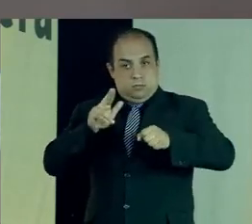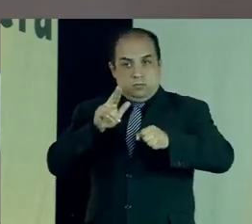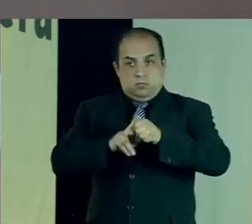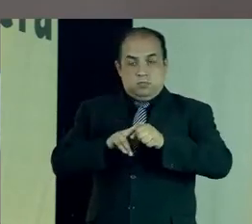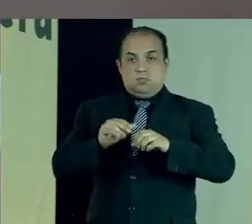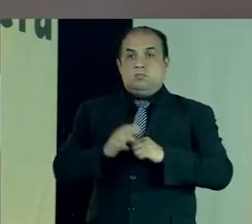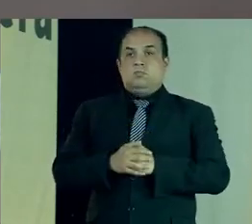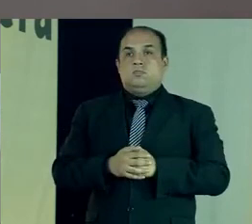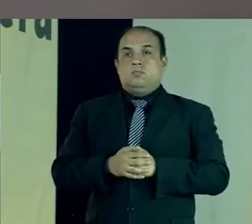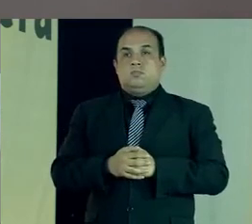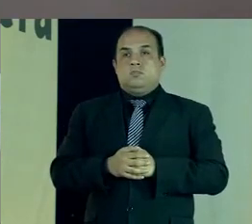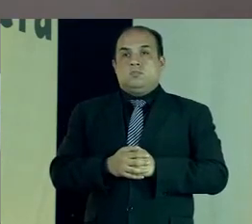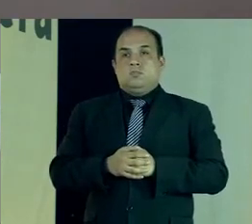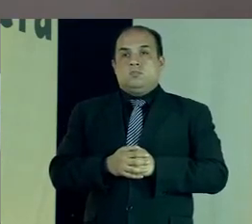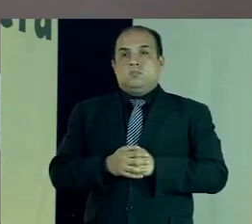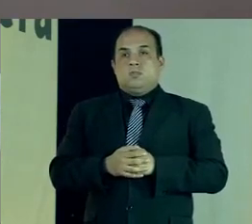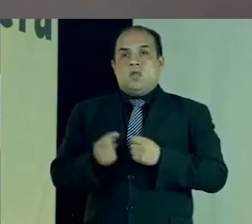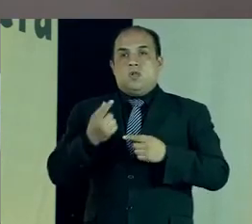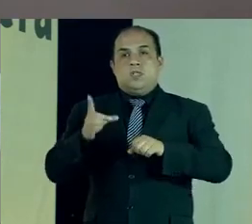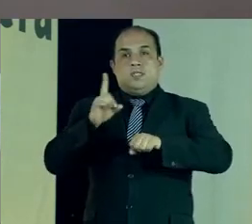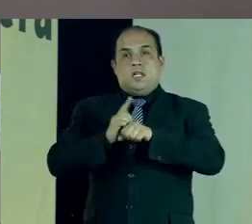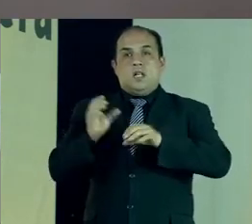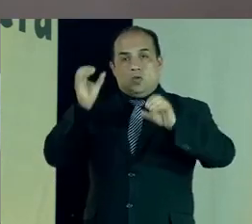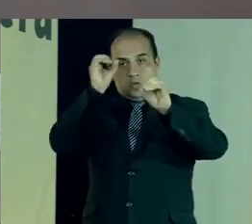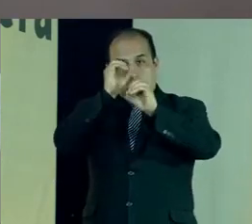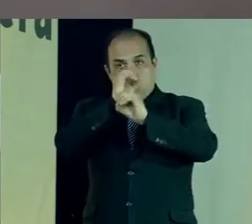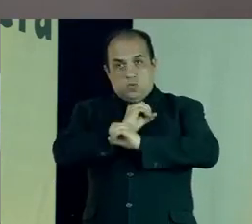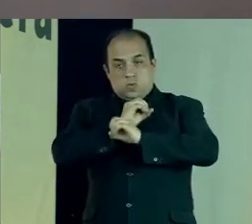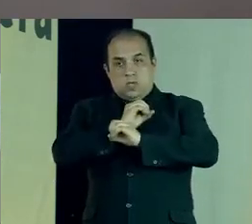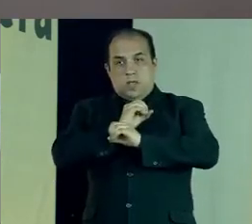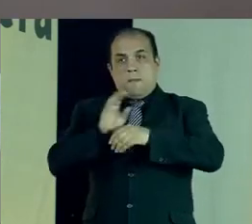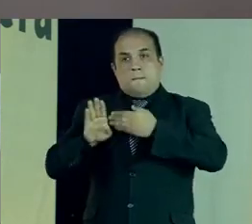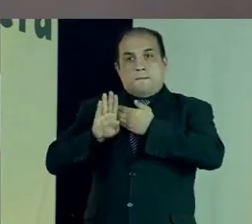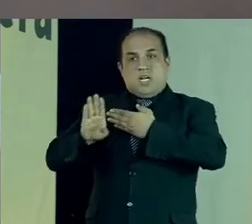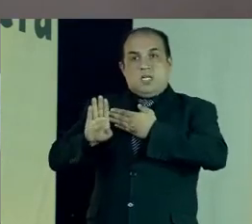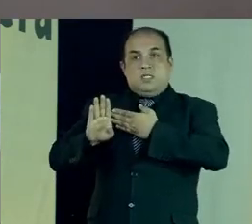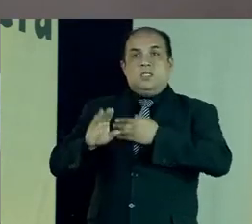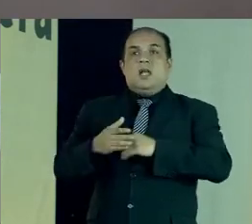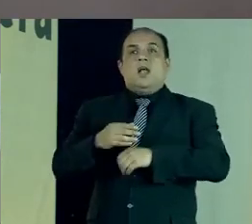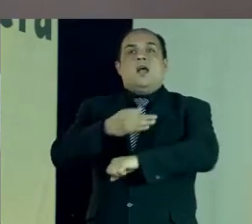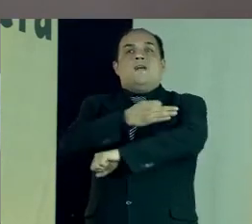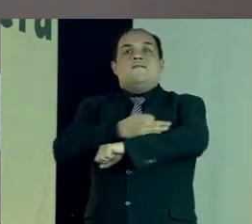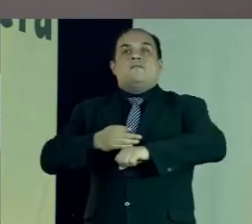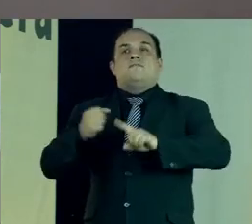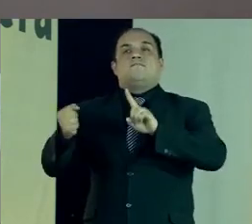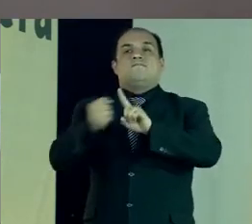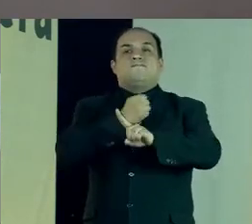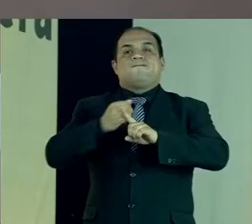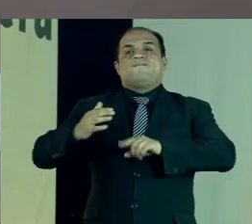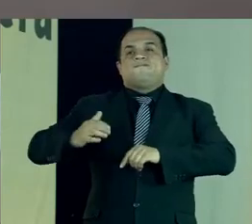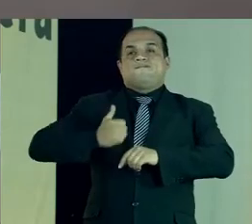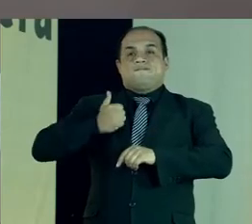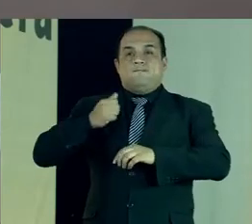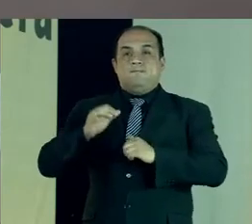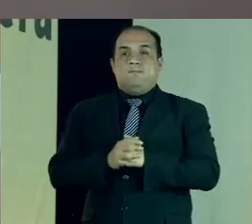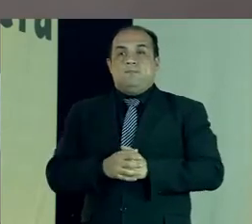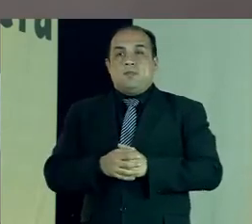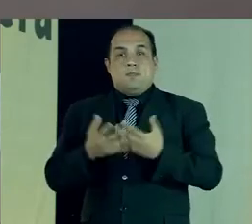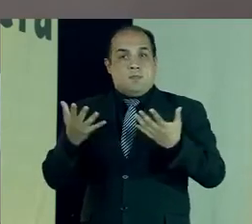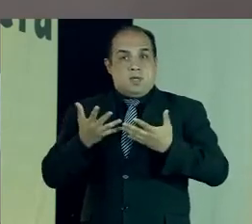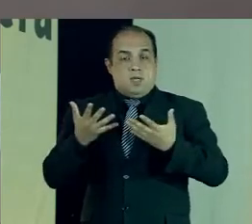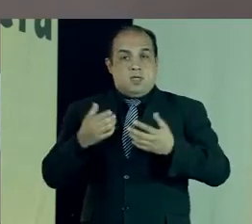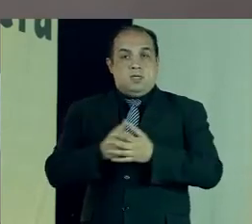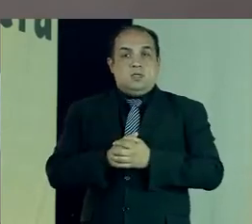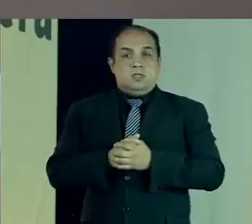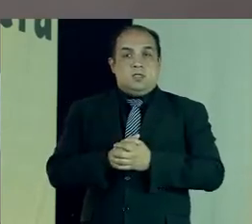aún está días en la oscuridad para evitar una familia violenta y abusiva y para ser